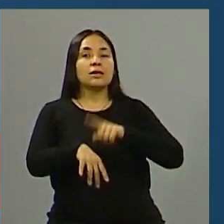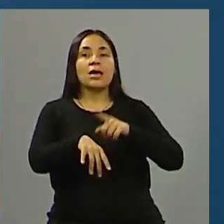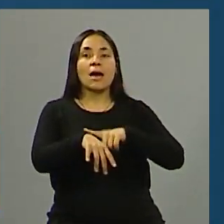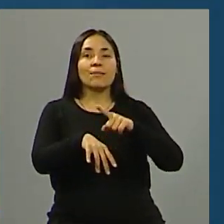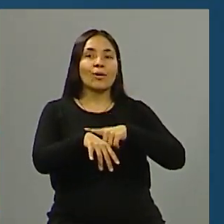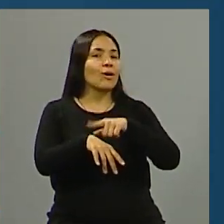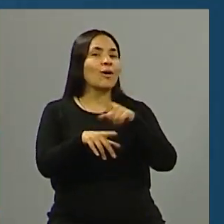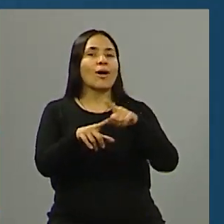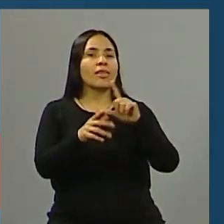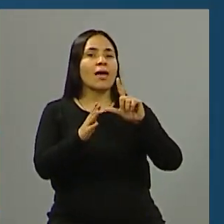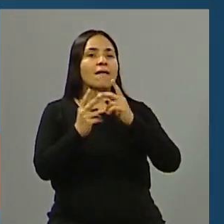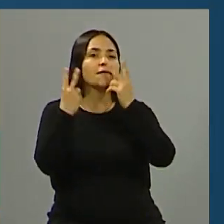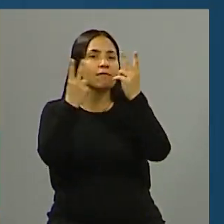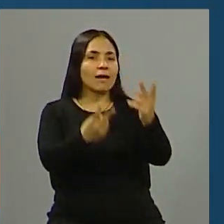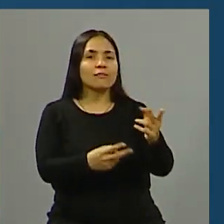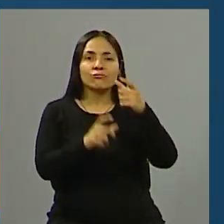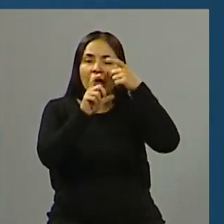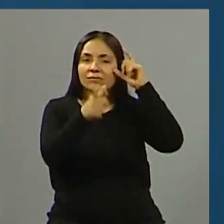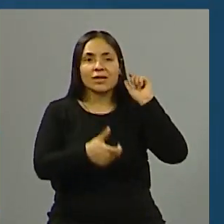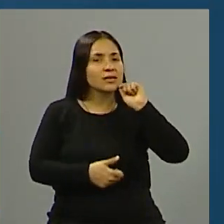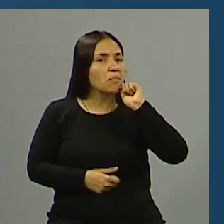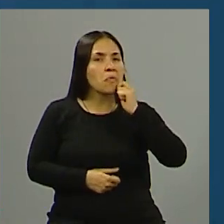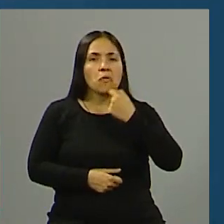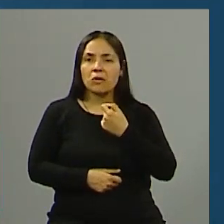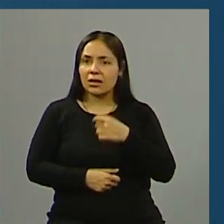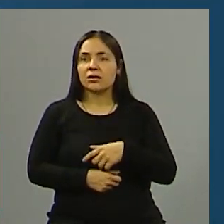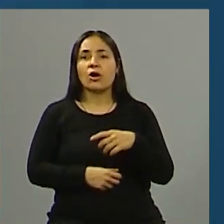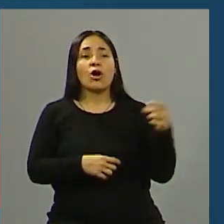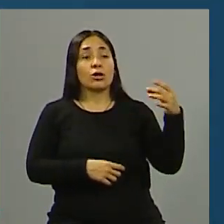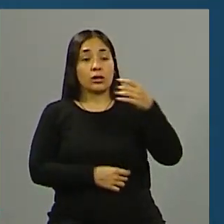una muy buena experiencia el viaje en tren. Los trenes nuestros